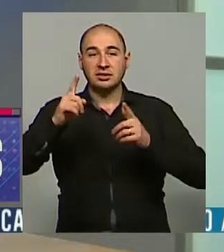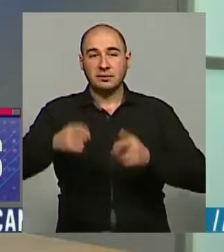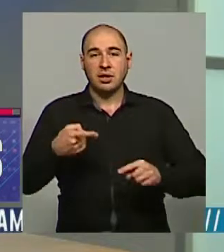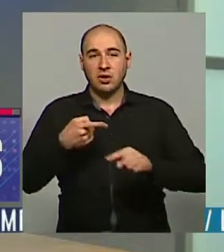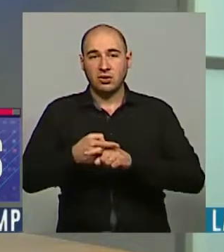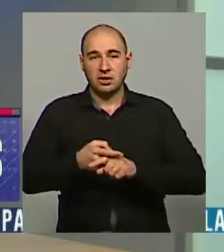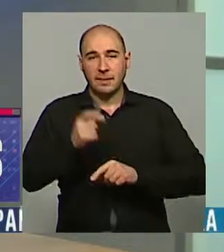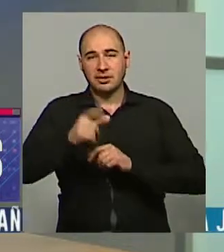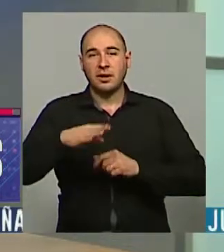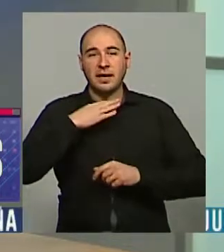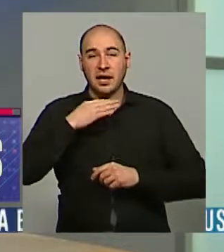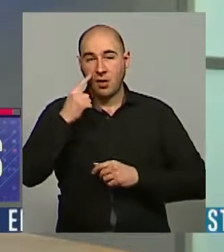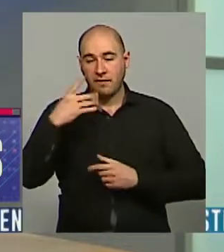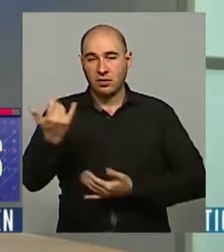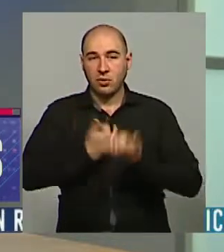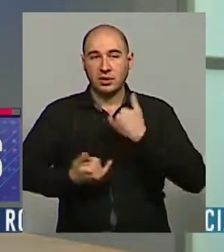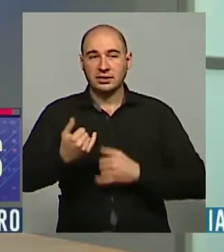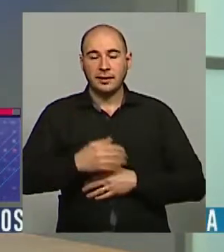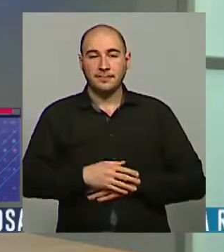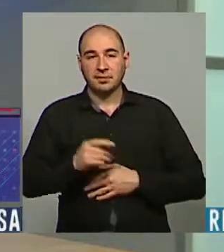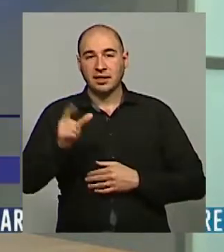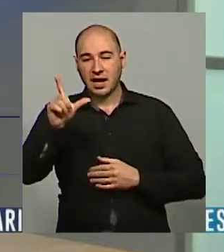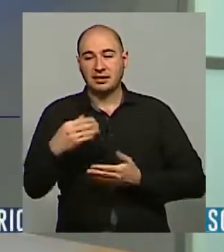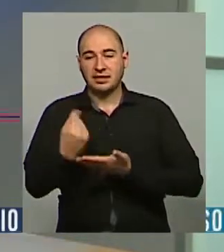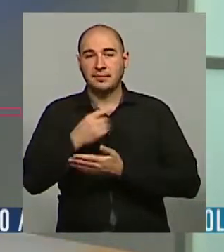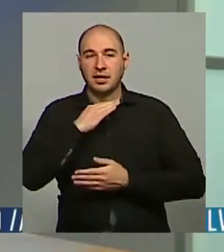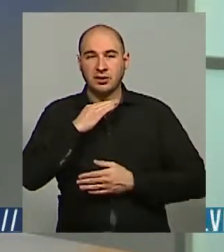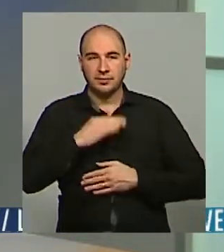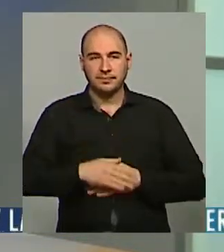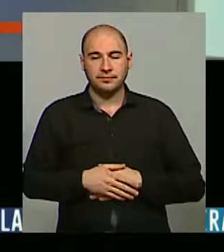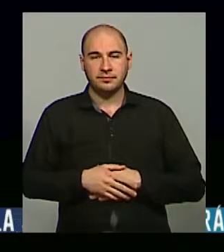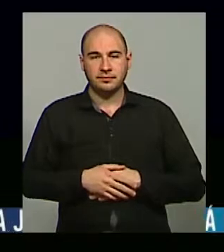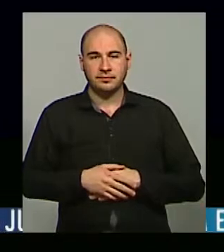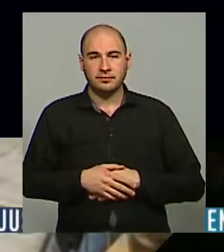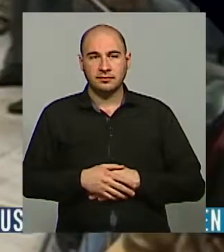contra los mexicanos. Vamos a ver lo que decía entonces el canciller de México.